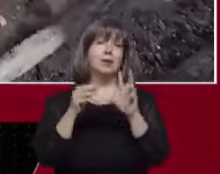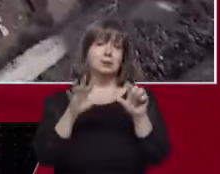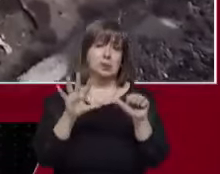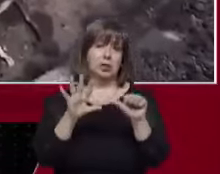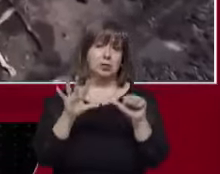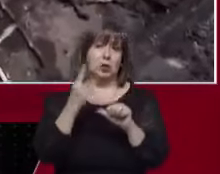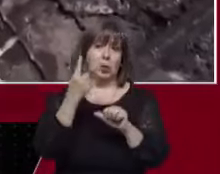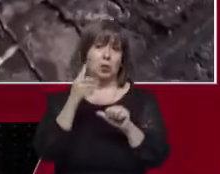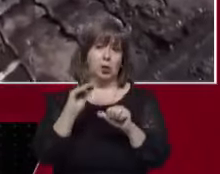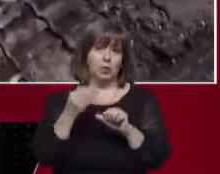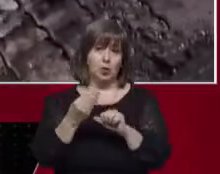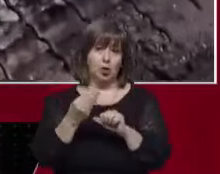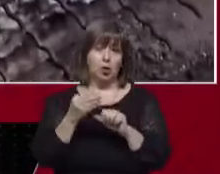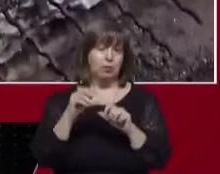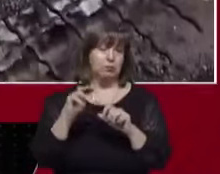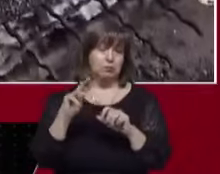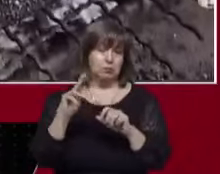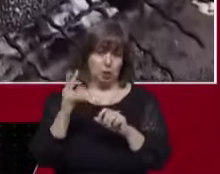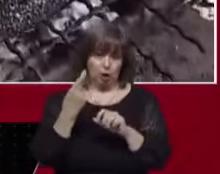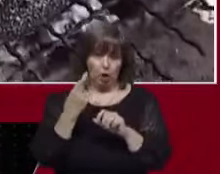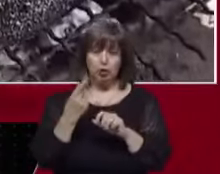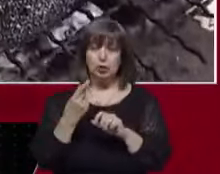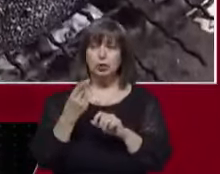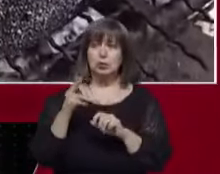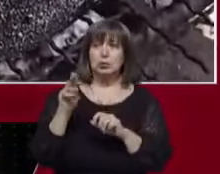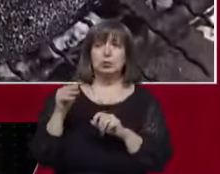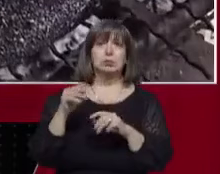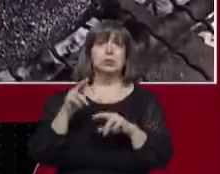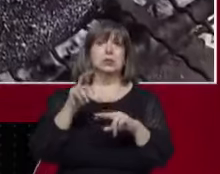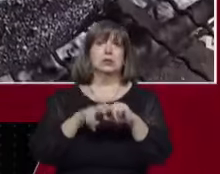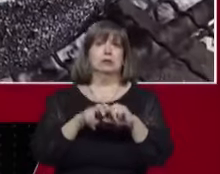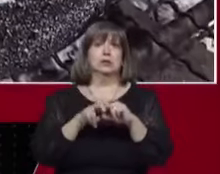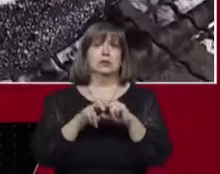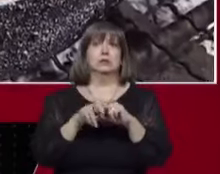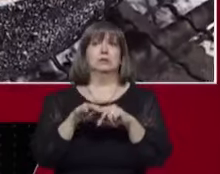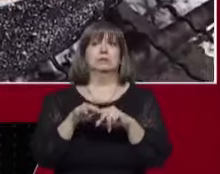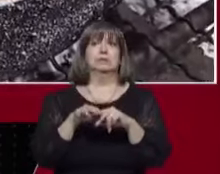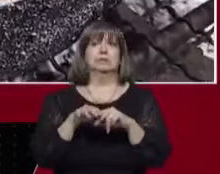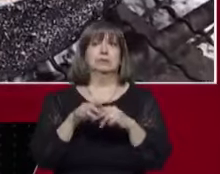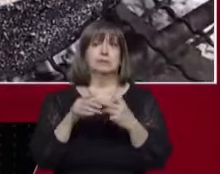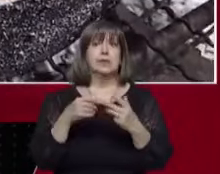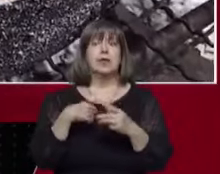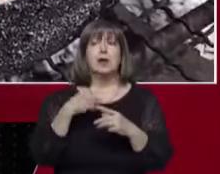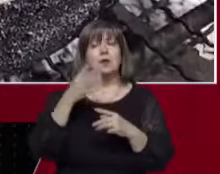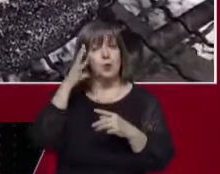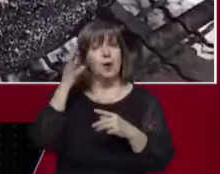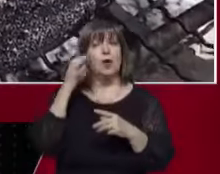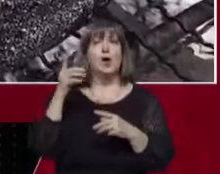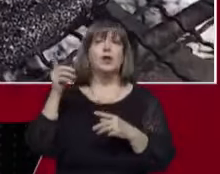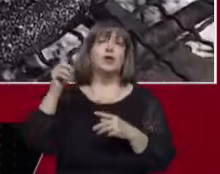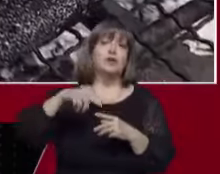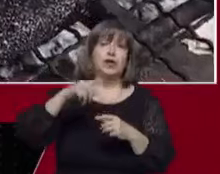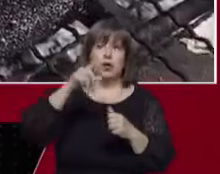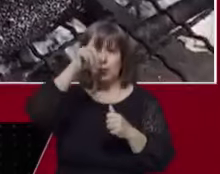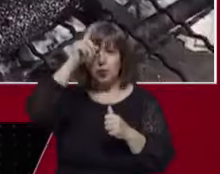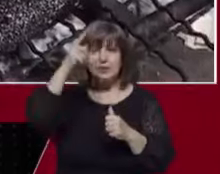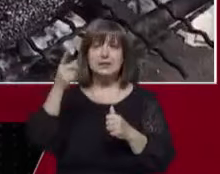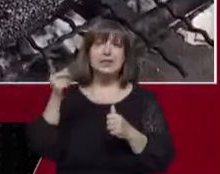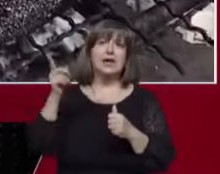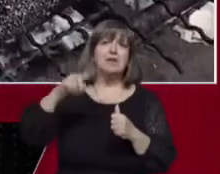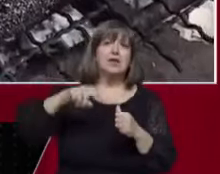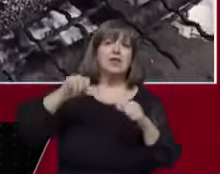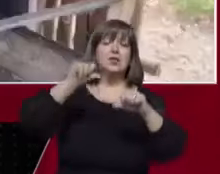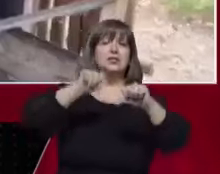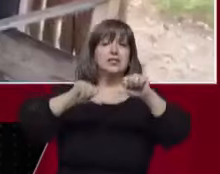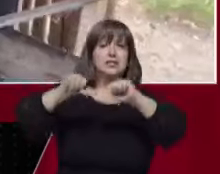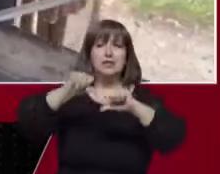la situación que me lleva a hacer un clic en mi vida es que me acuerdo que vino la policía, después vino la científica,